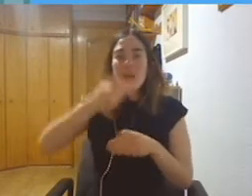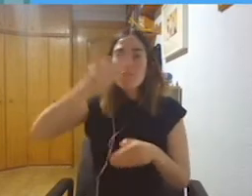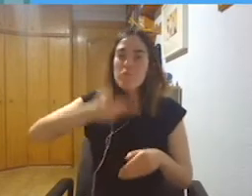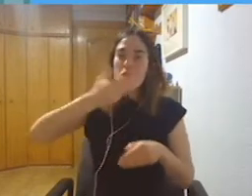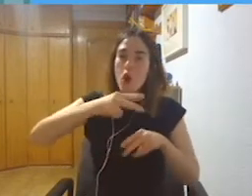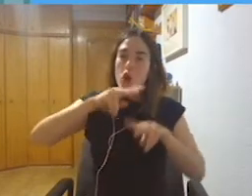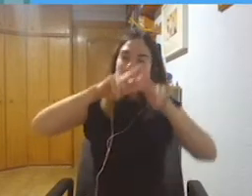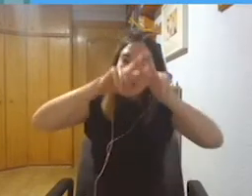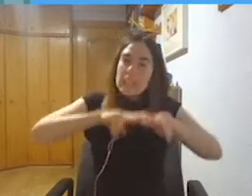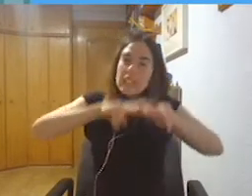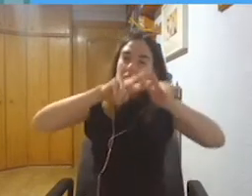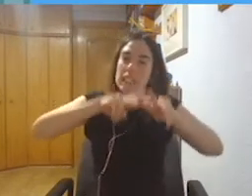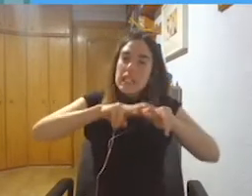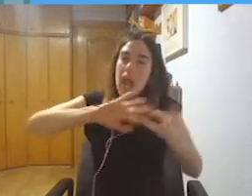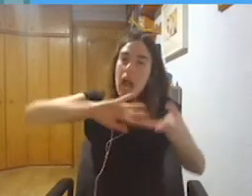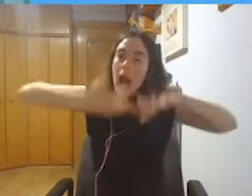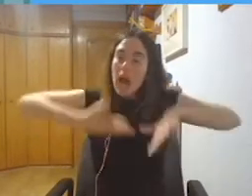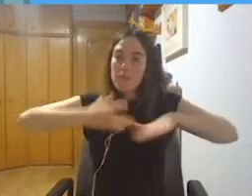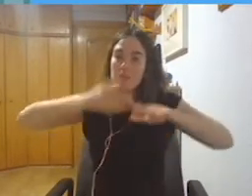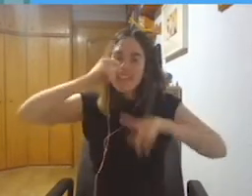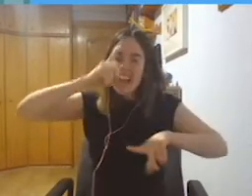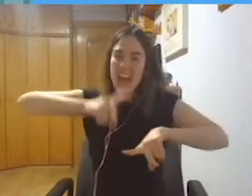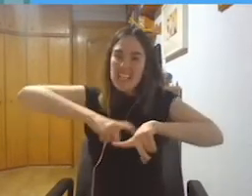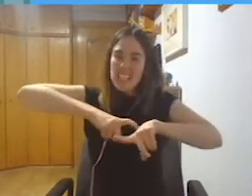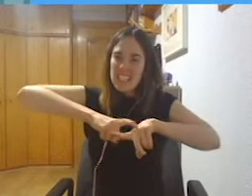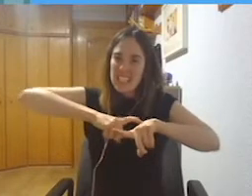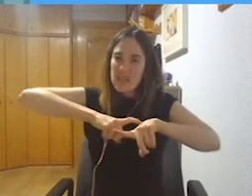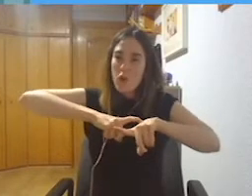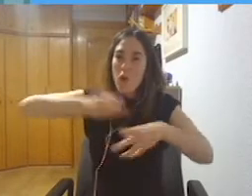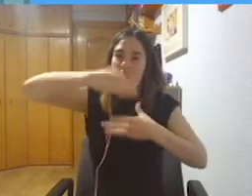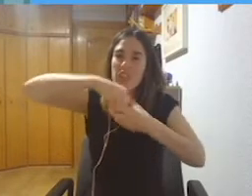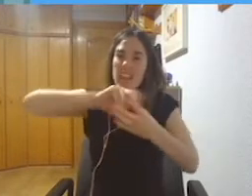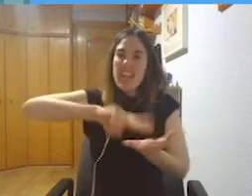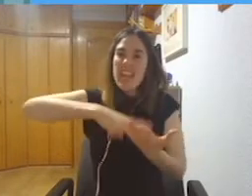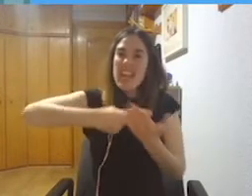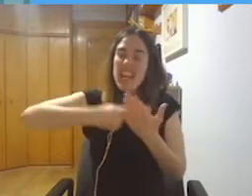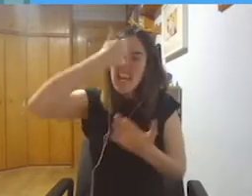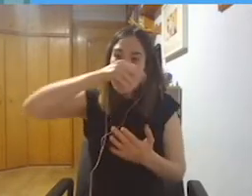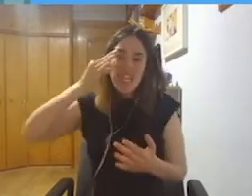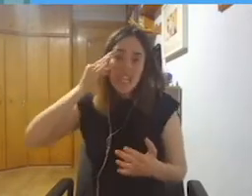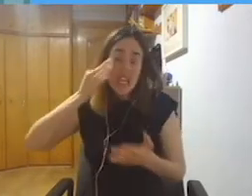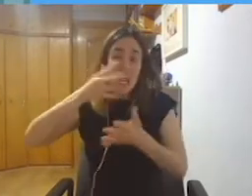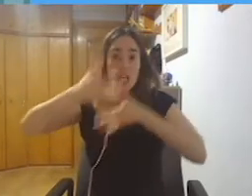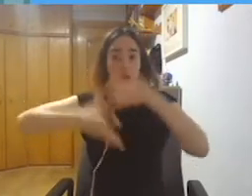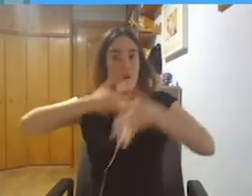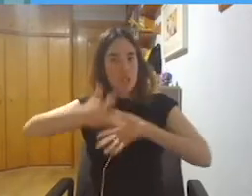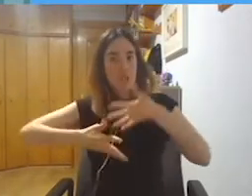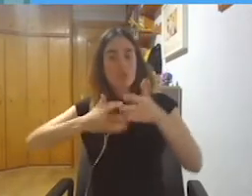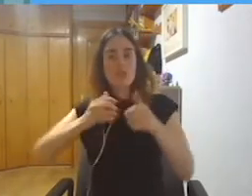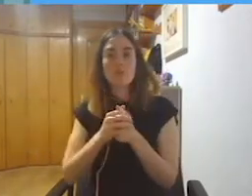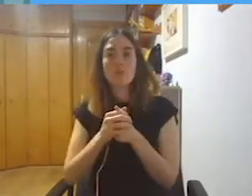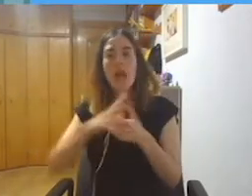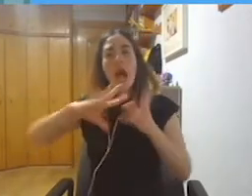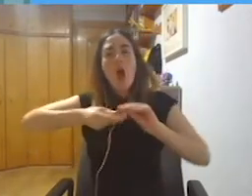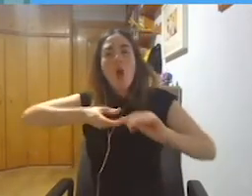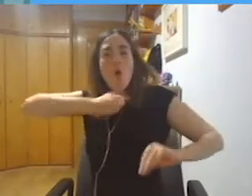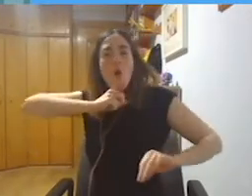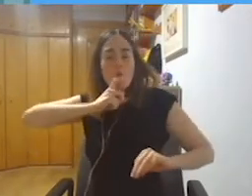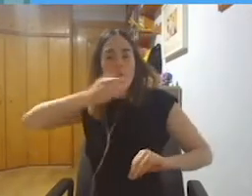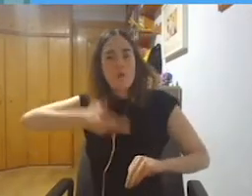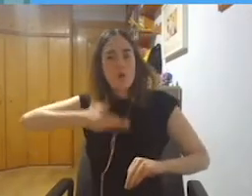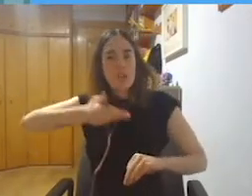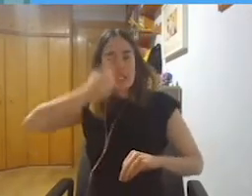aplicaba este tipo de cuestiones a los intérpretes y las intérpretes de lengua de signos.